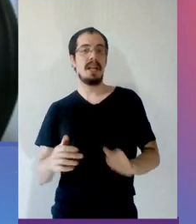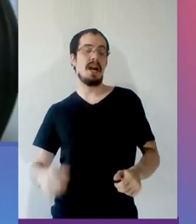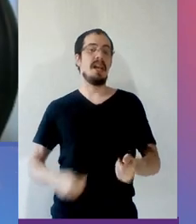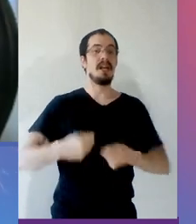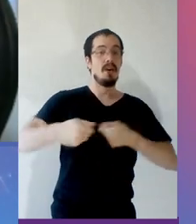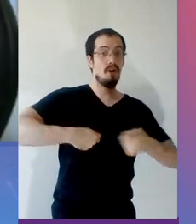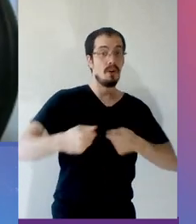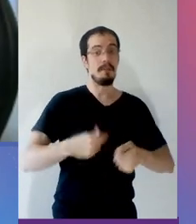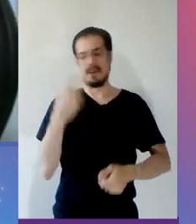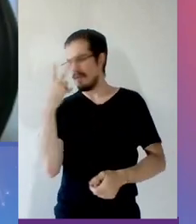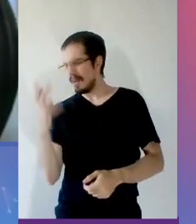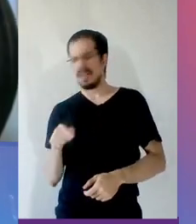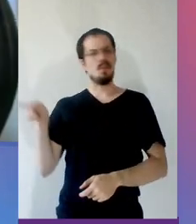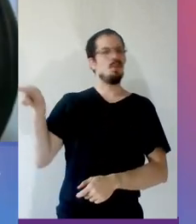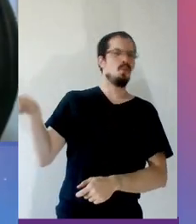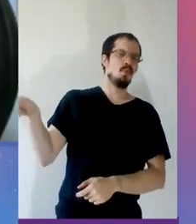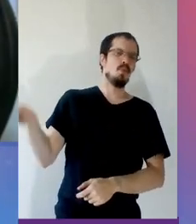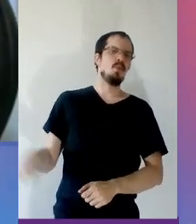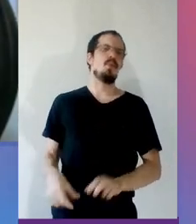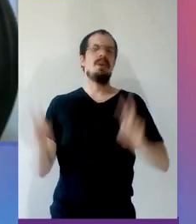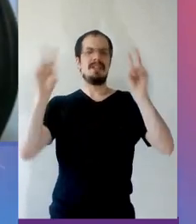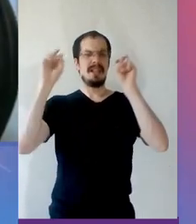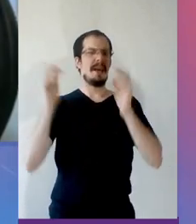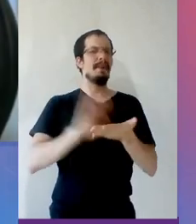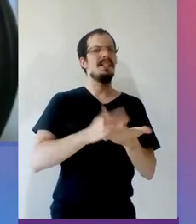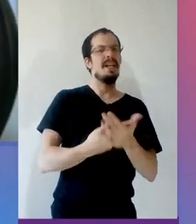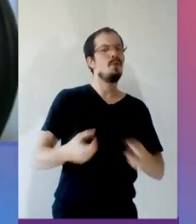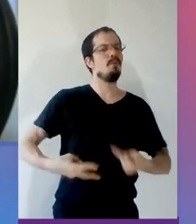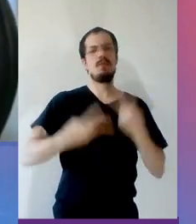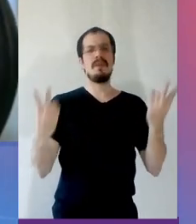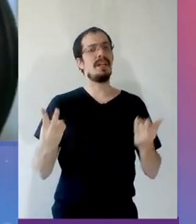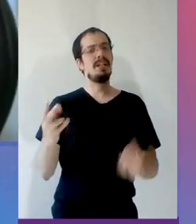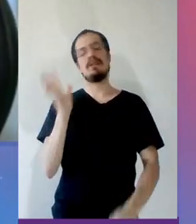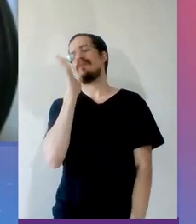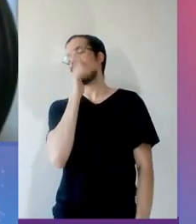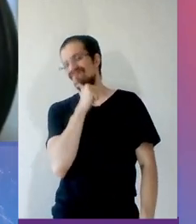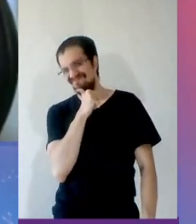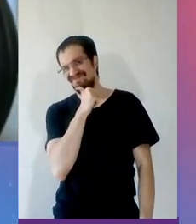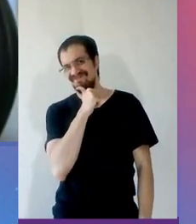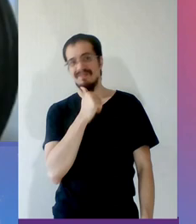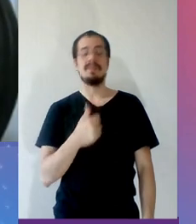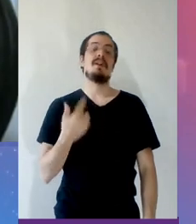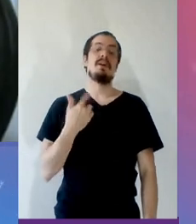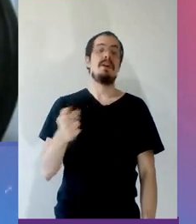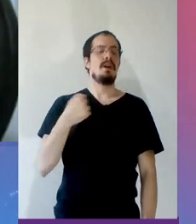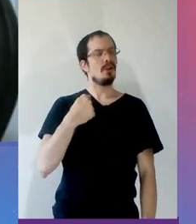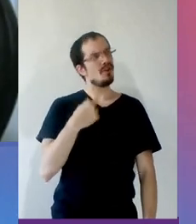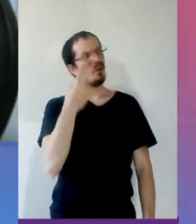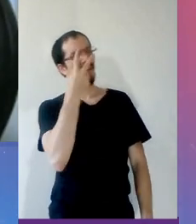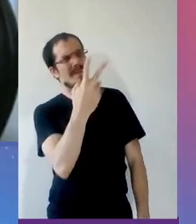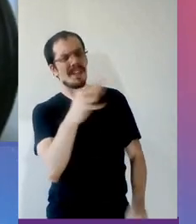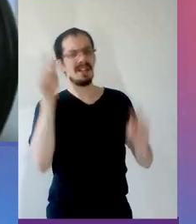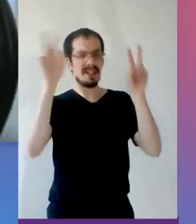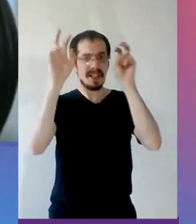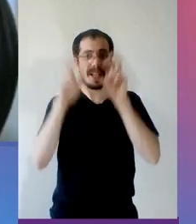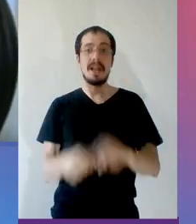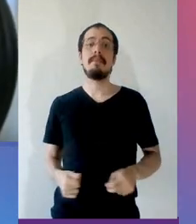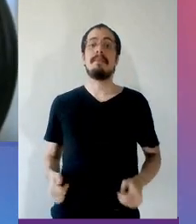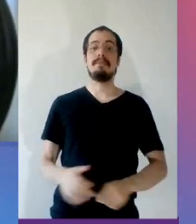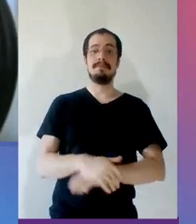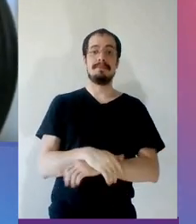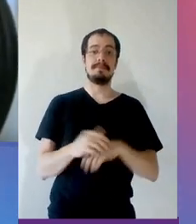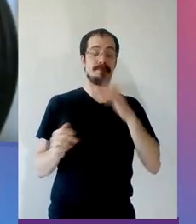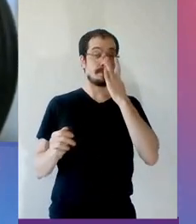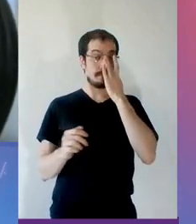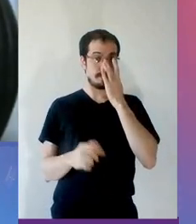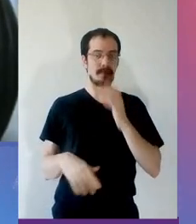absolutamente ausente. Yo estuve revisando la casuística de lo que se ha dejado de